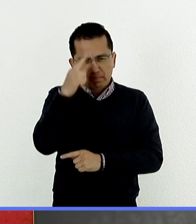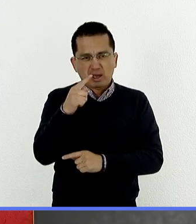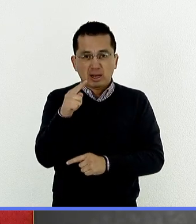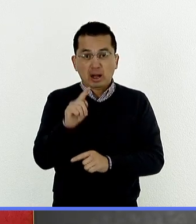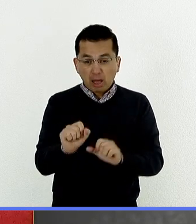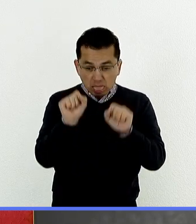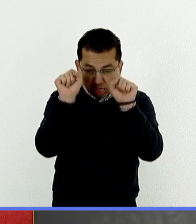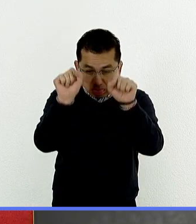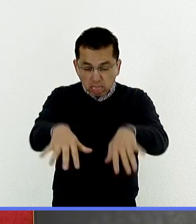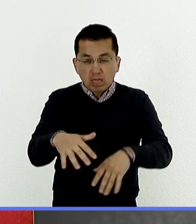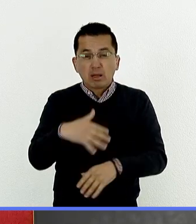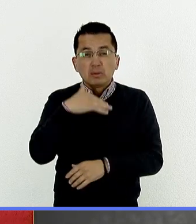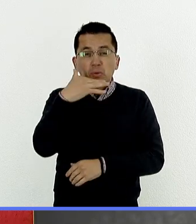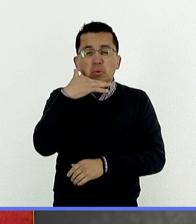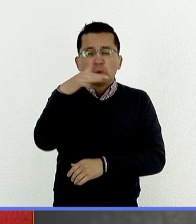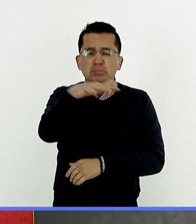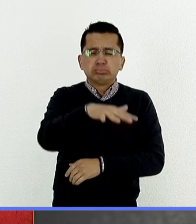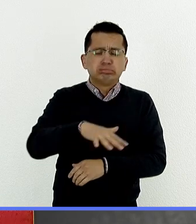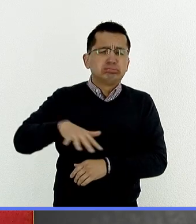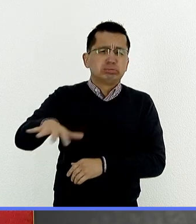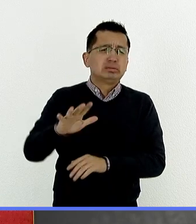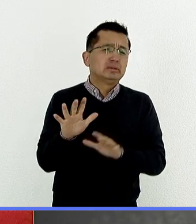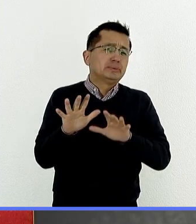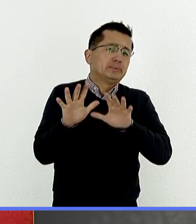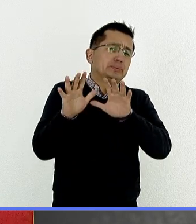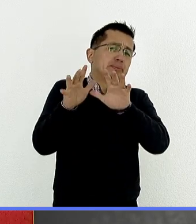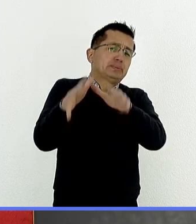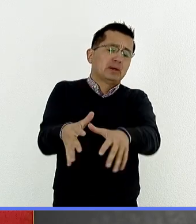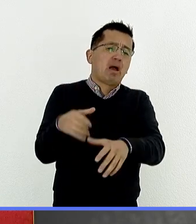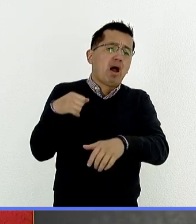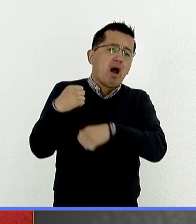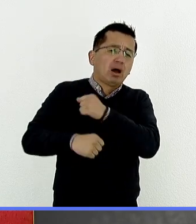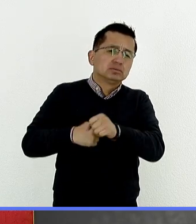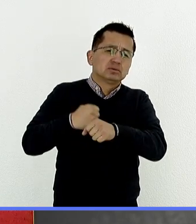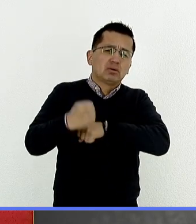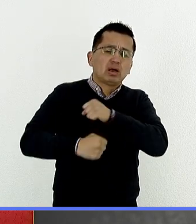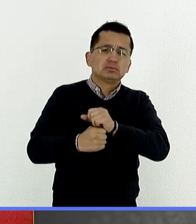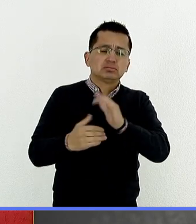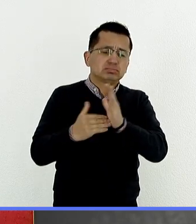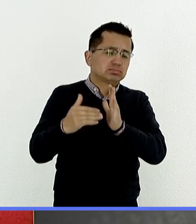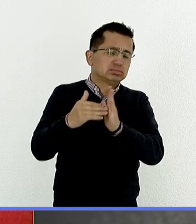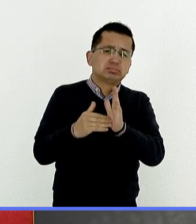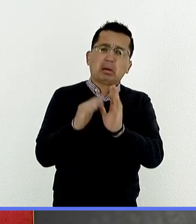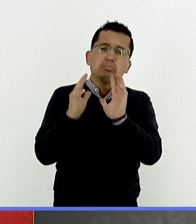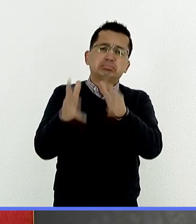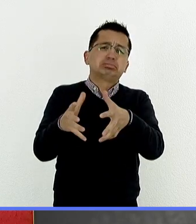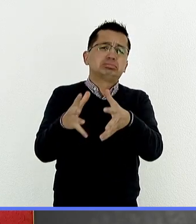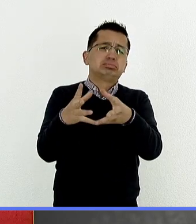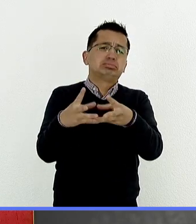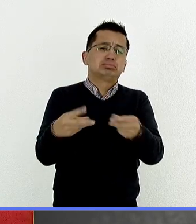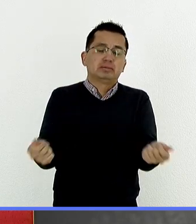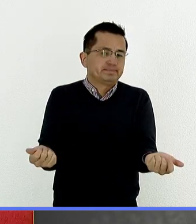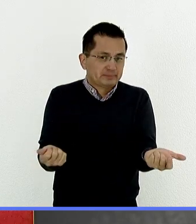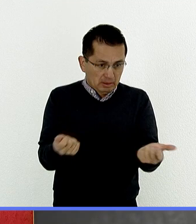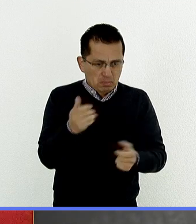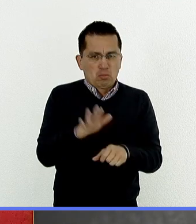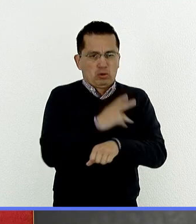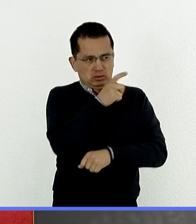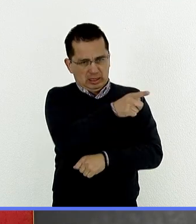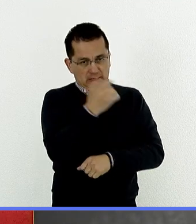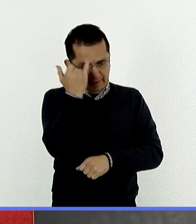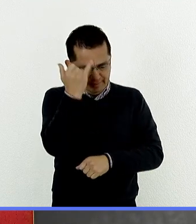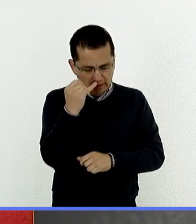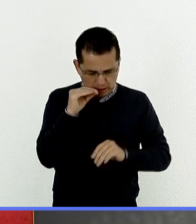se degradan en muchos miles de años entonces el inventar unas enzimas que aceleren esa degradación